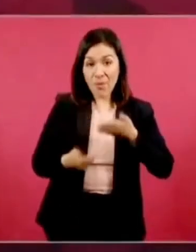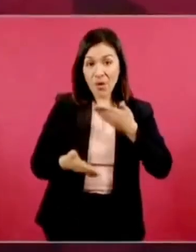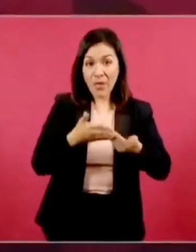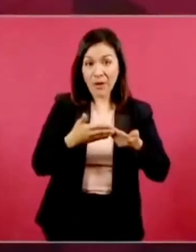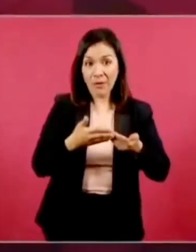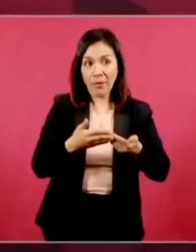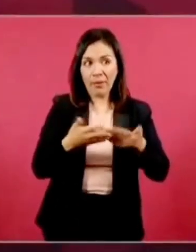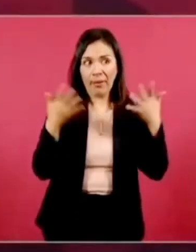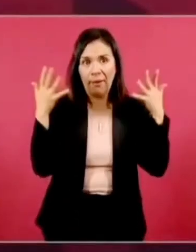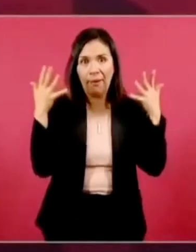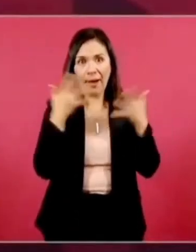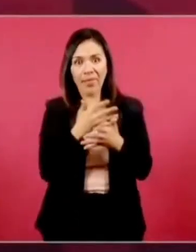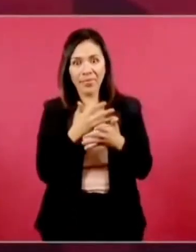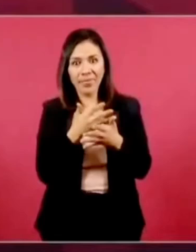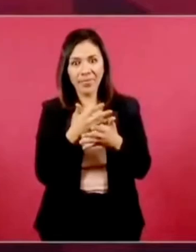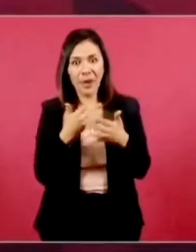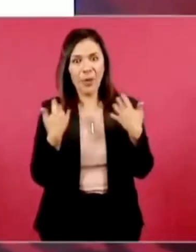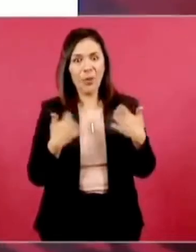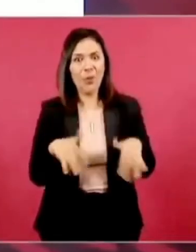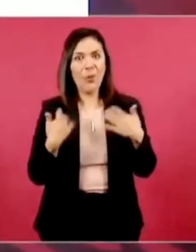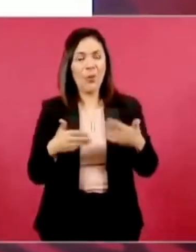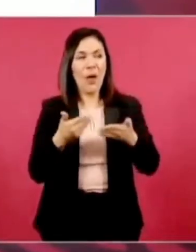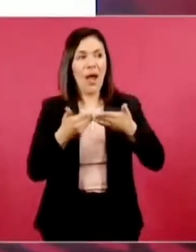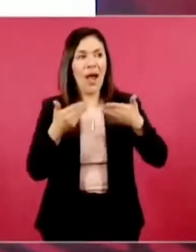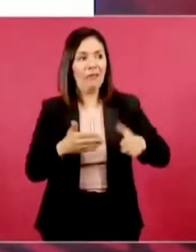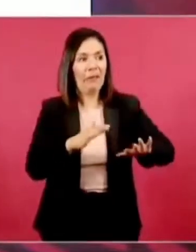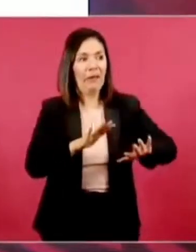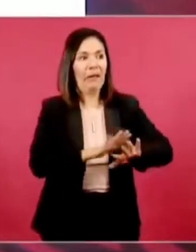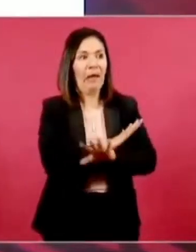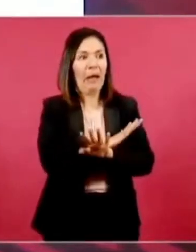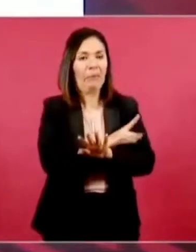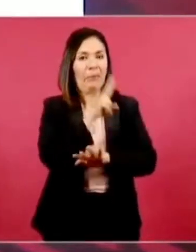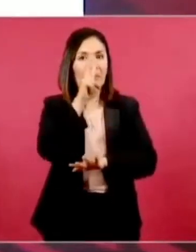diría, pues, ¿cuánto han cambiado las cosas?, ¿no?